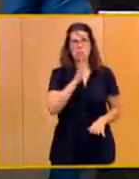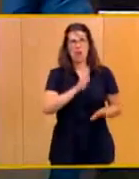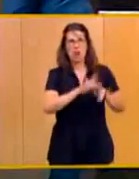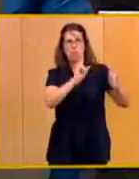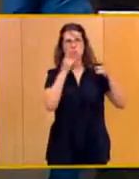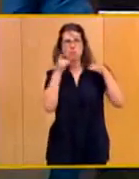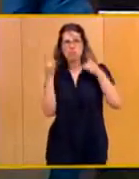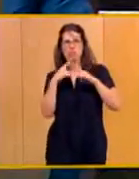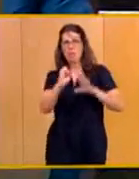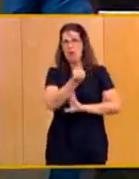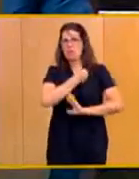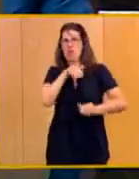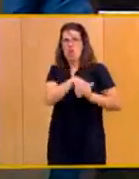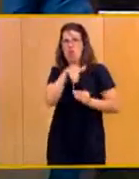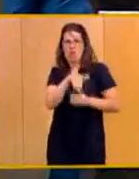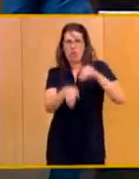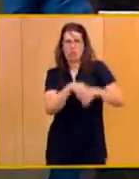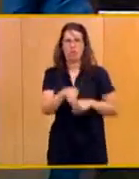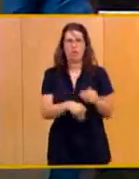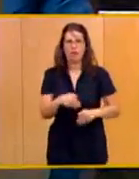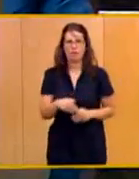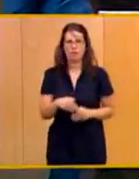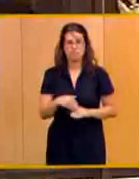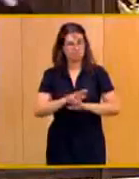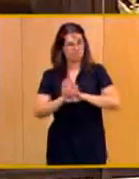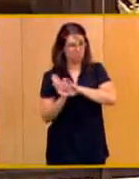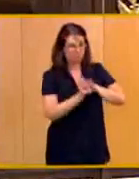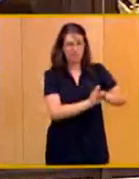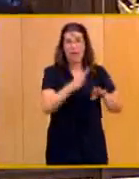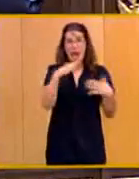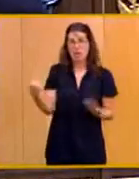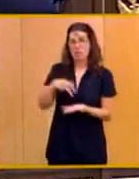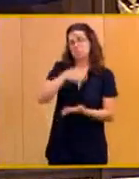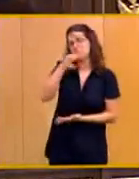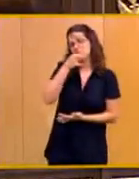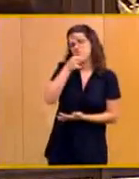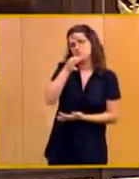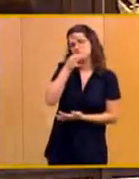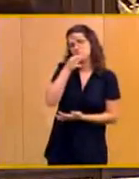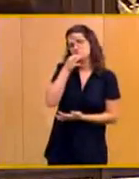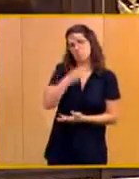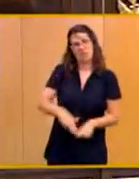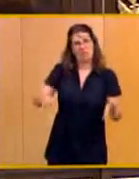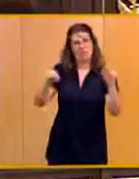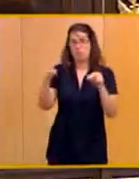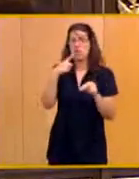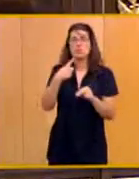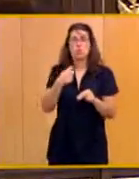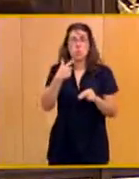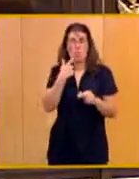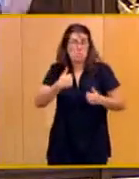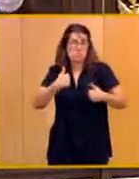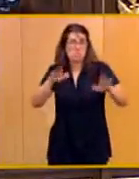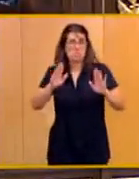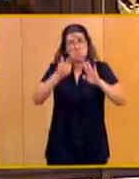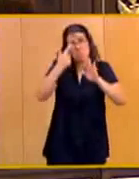Ahora, después de que le hemos escuchado, que más o menos ha venido a decir pelillos a la mar, después de haber estado 4 años diciendo que se